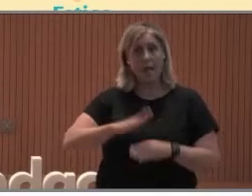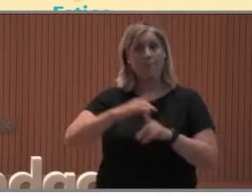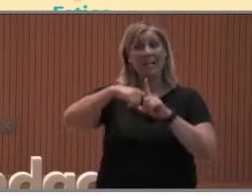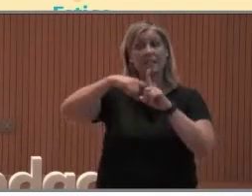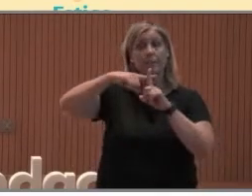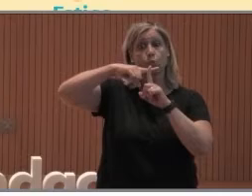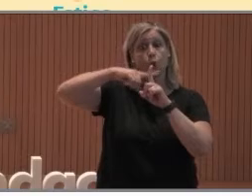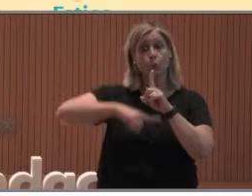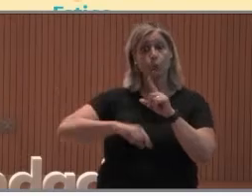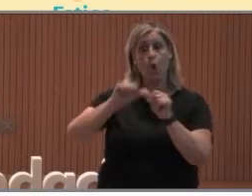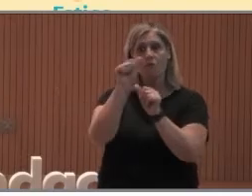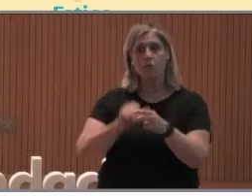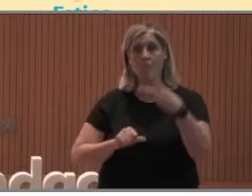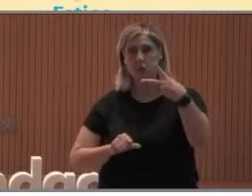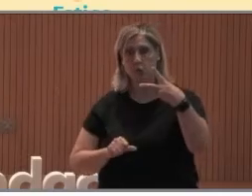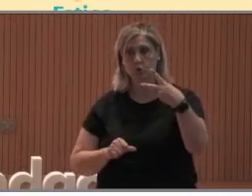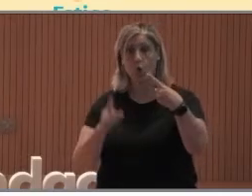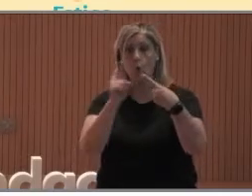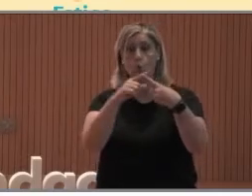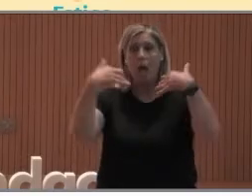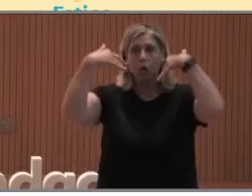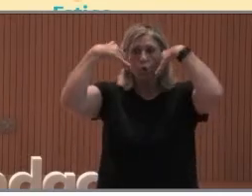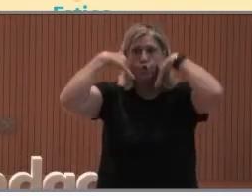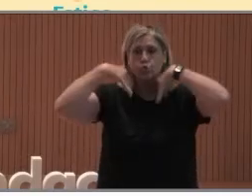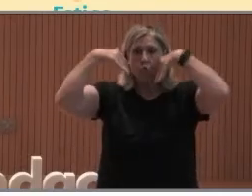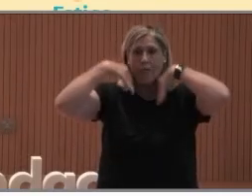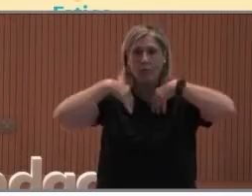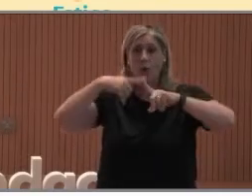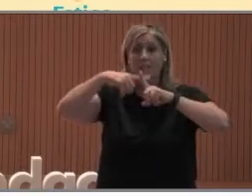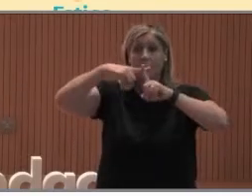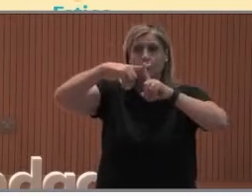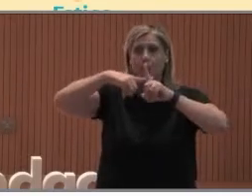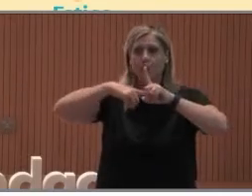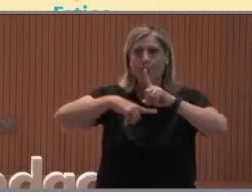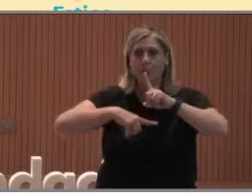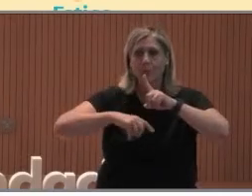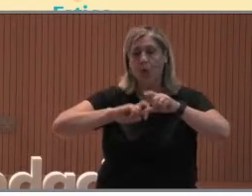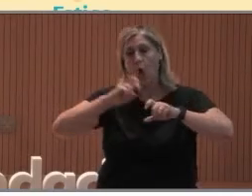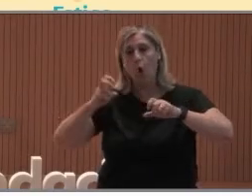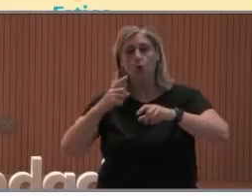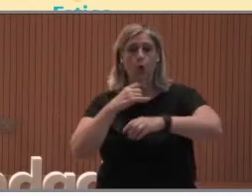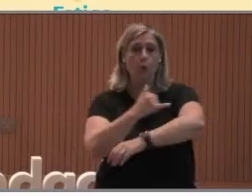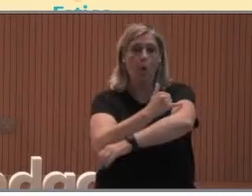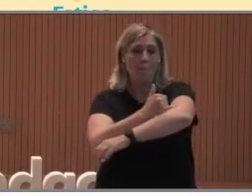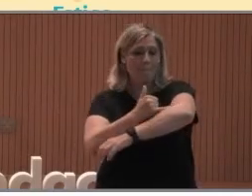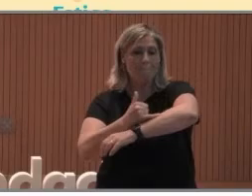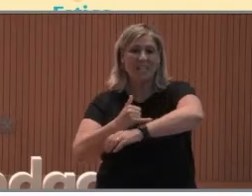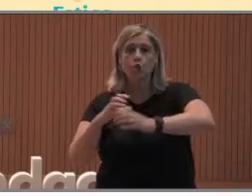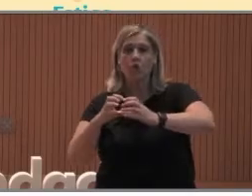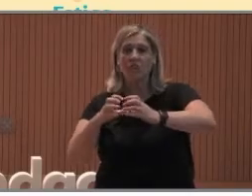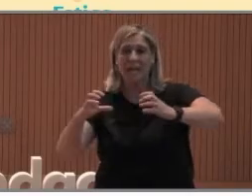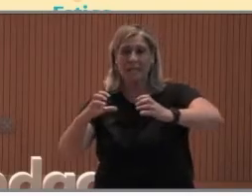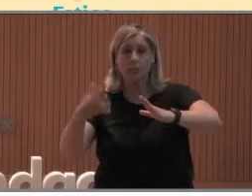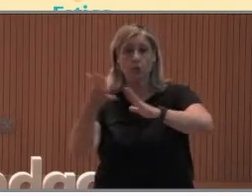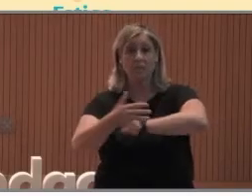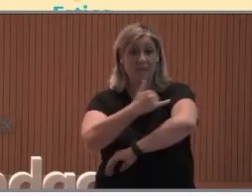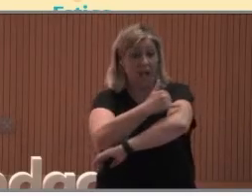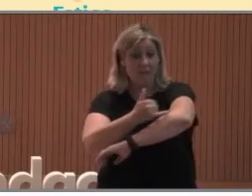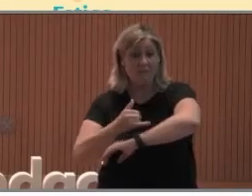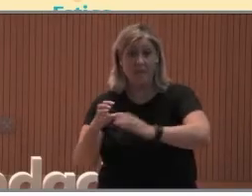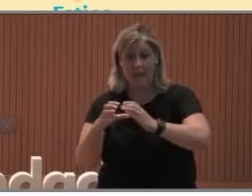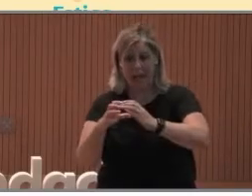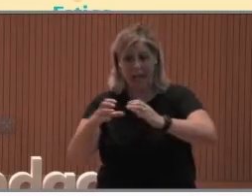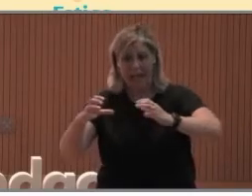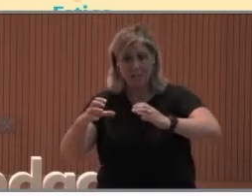dos maneras. Una, sudando, y otra, vasodilatando. Es decir, eso hace que los vasos se dilaten y que